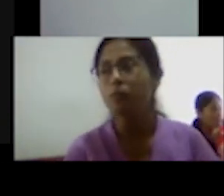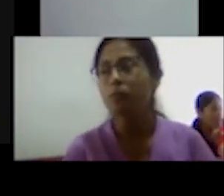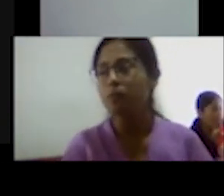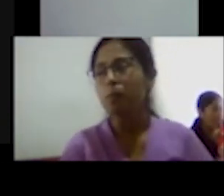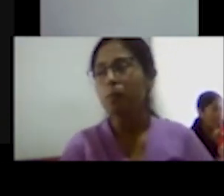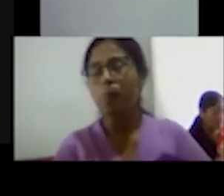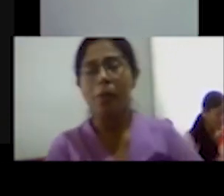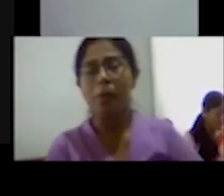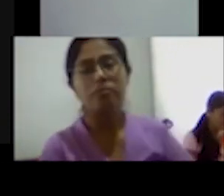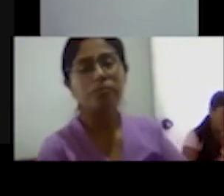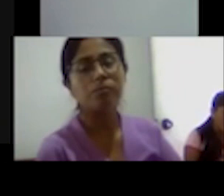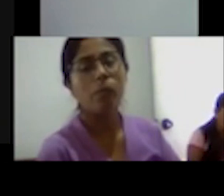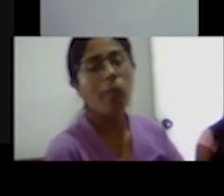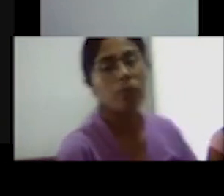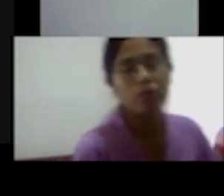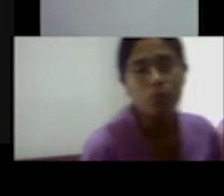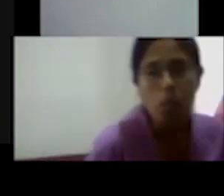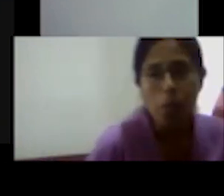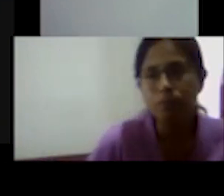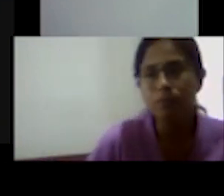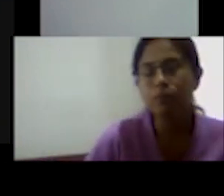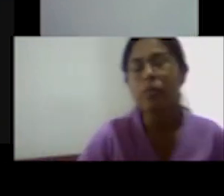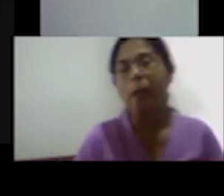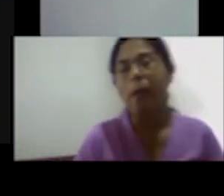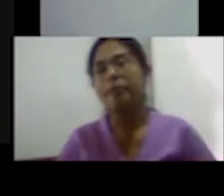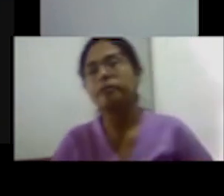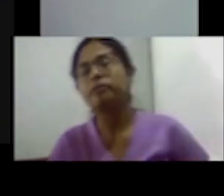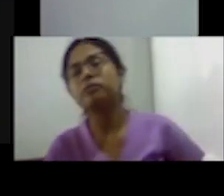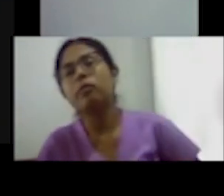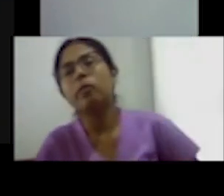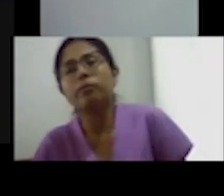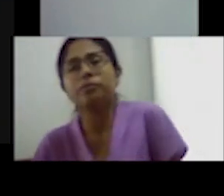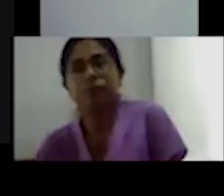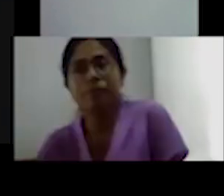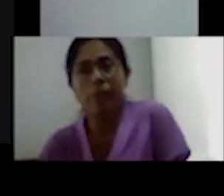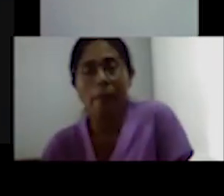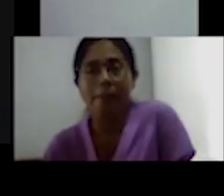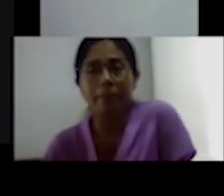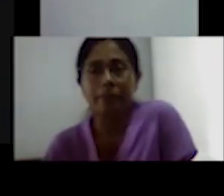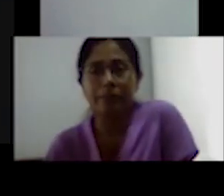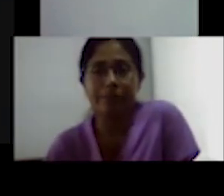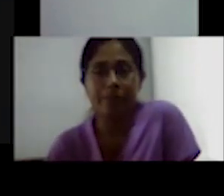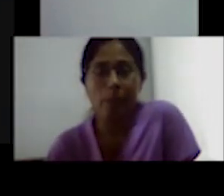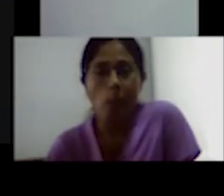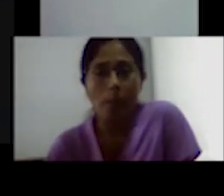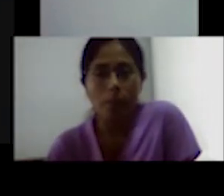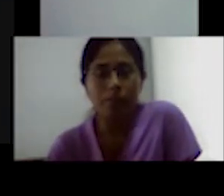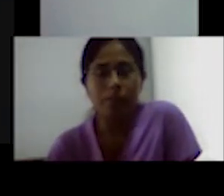de síncope, controlando presión arterial, frecuencia cardíaca y saturación de oxígeno.